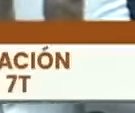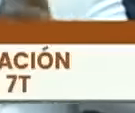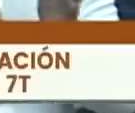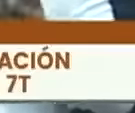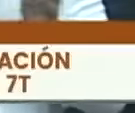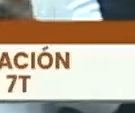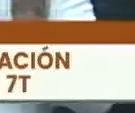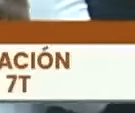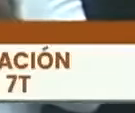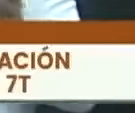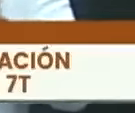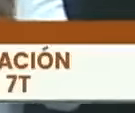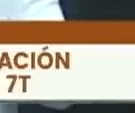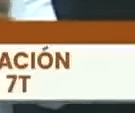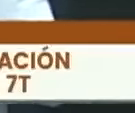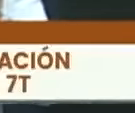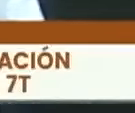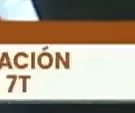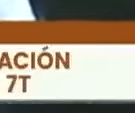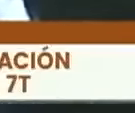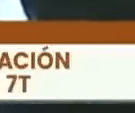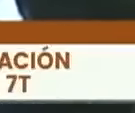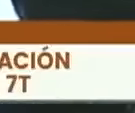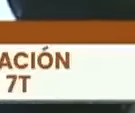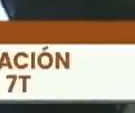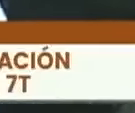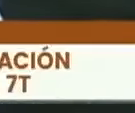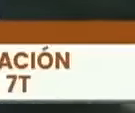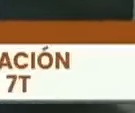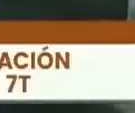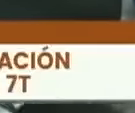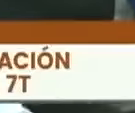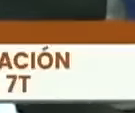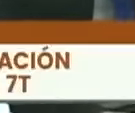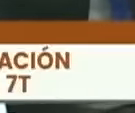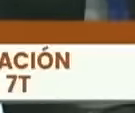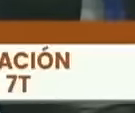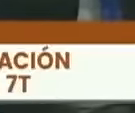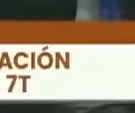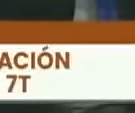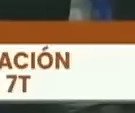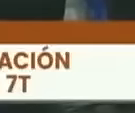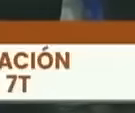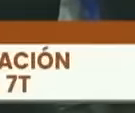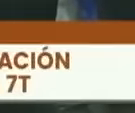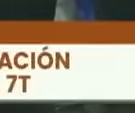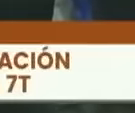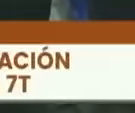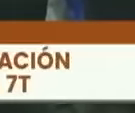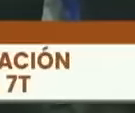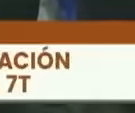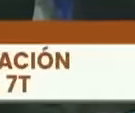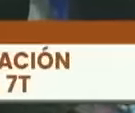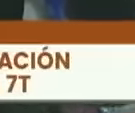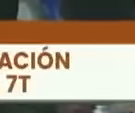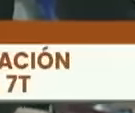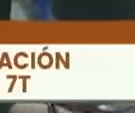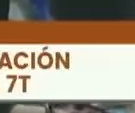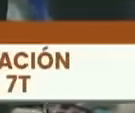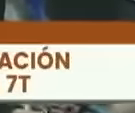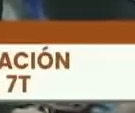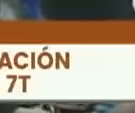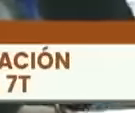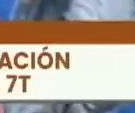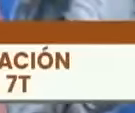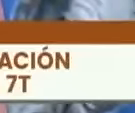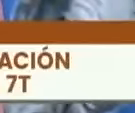de la Universidad Bolivariana de Venezuela. Está presente la vicepresidenta ejecutiva de la República, doctora Delcy Rodríguez, a quien de inmediato dejamos